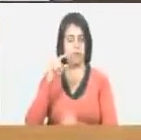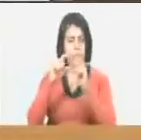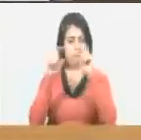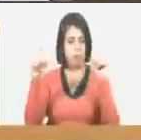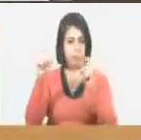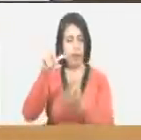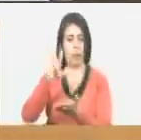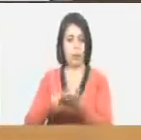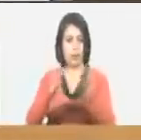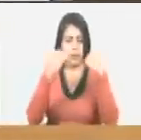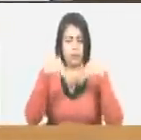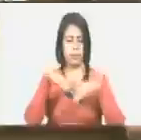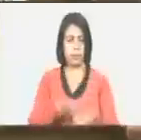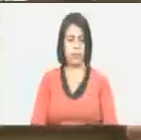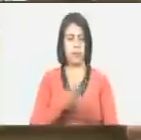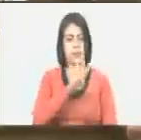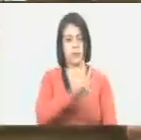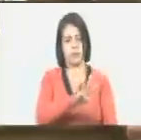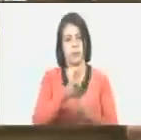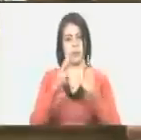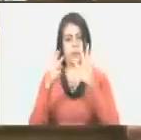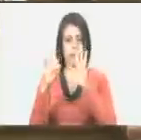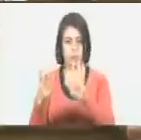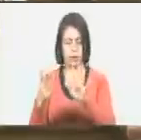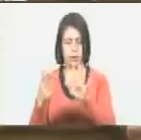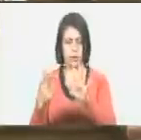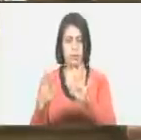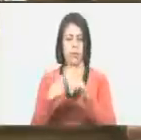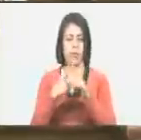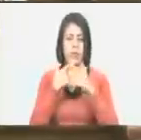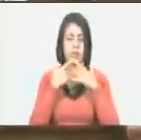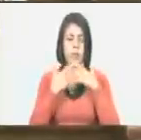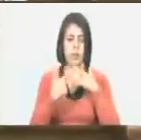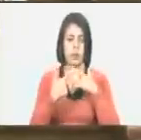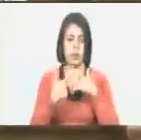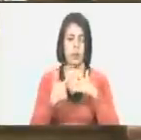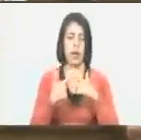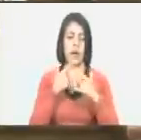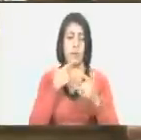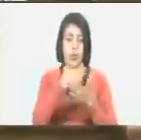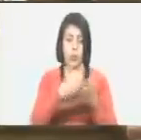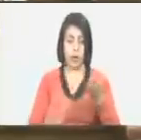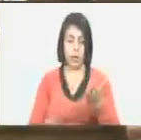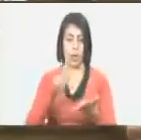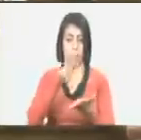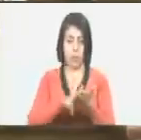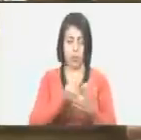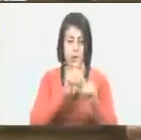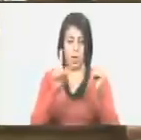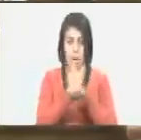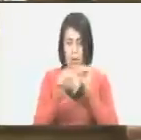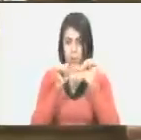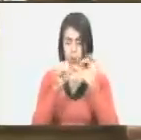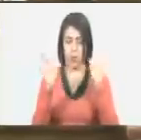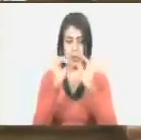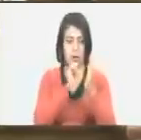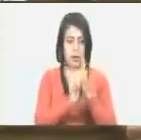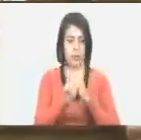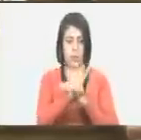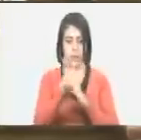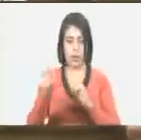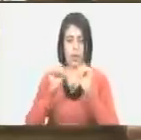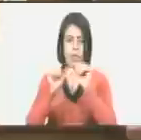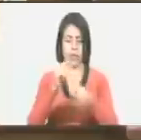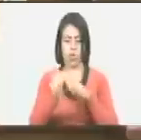epígrafe. Aprobado. Siguiente. Cuadragésimo octavo. Se propone aprobar con modificaciones el contenido del artículo 22,